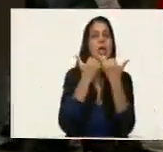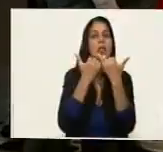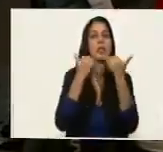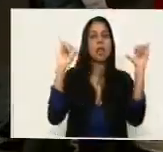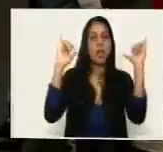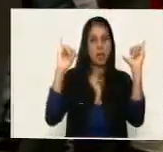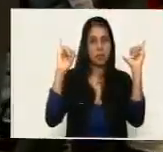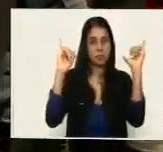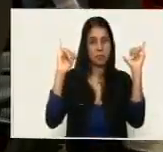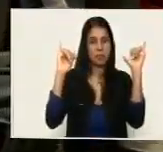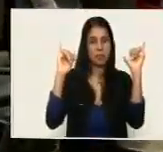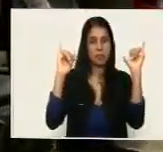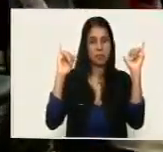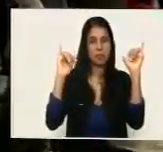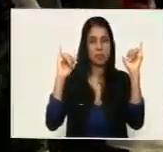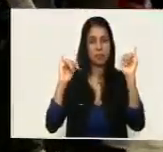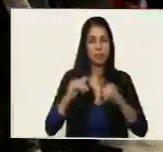libre.